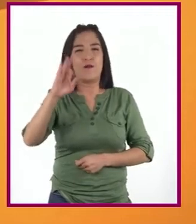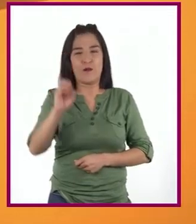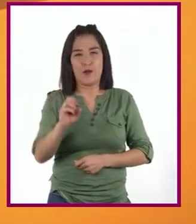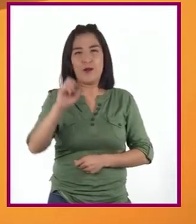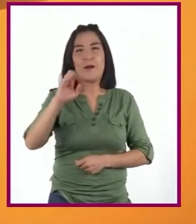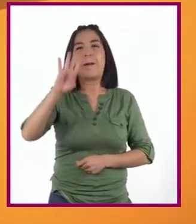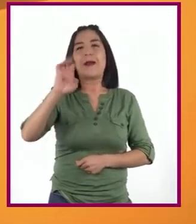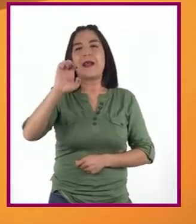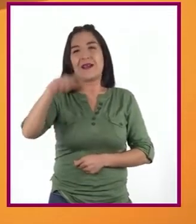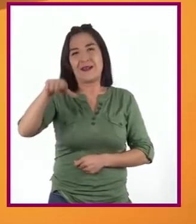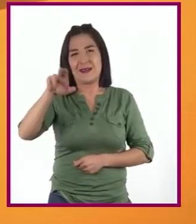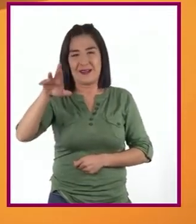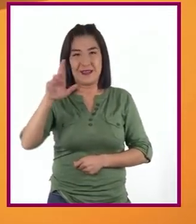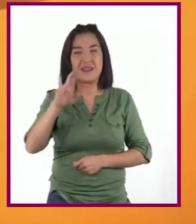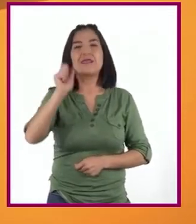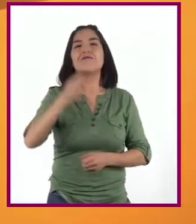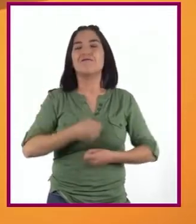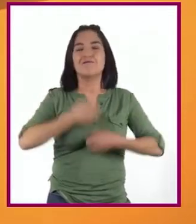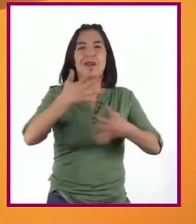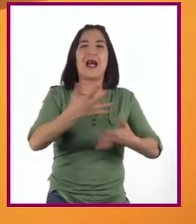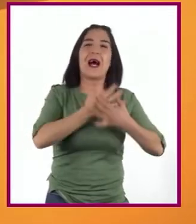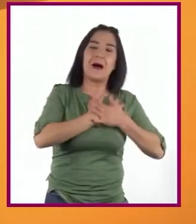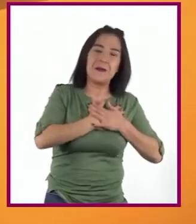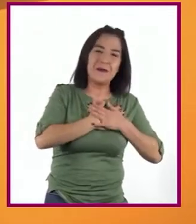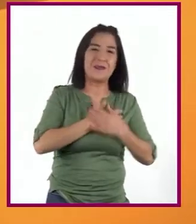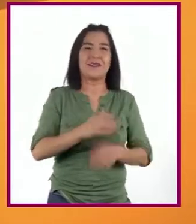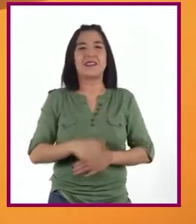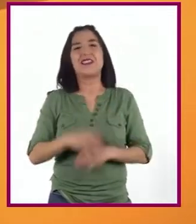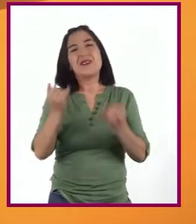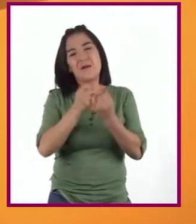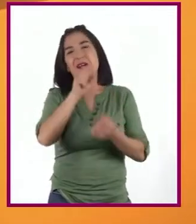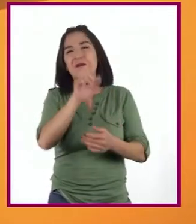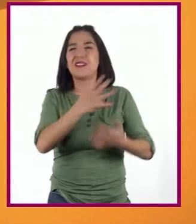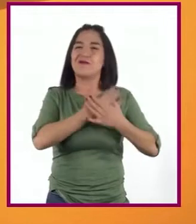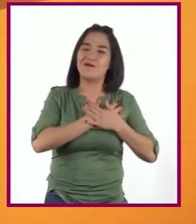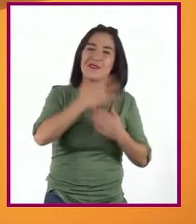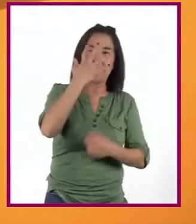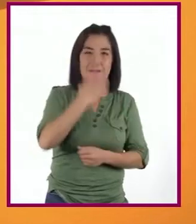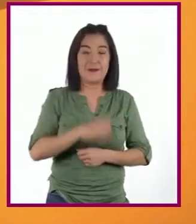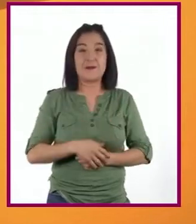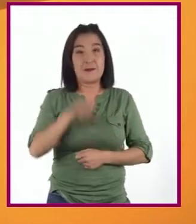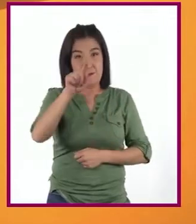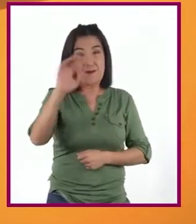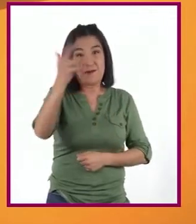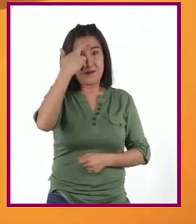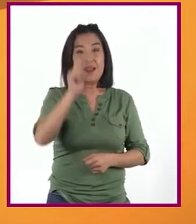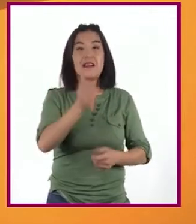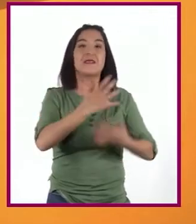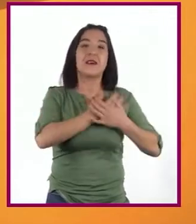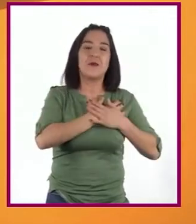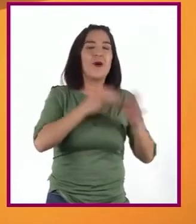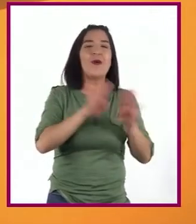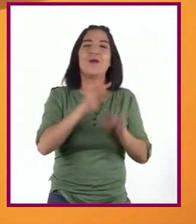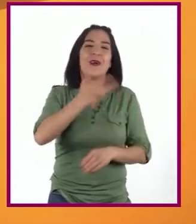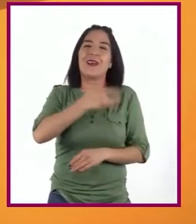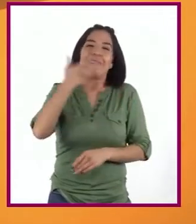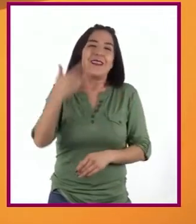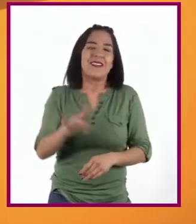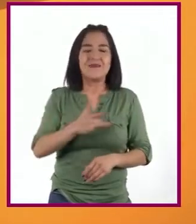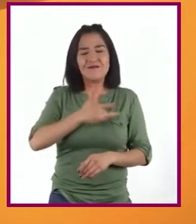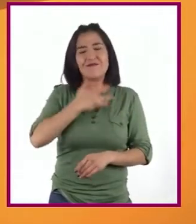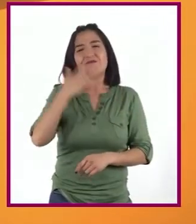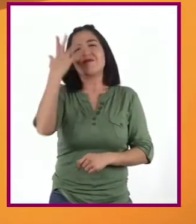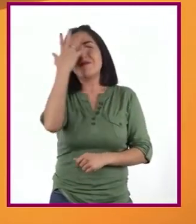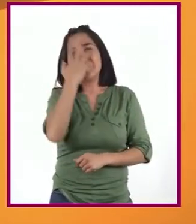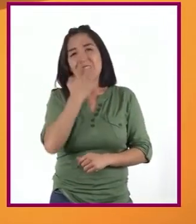por escribir sobre el amor y el desamor. Si recuerdan, el poema trata sobre un enamorado que siente